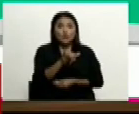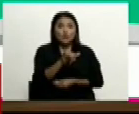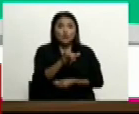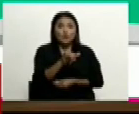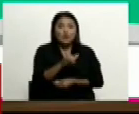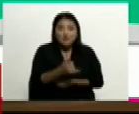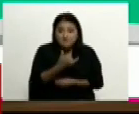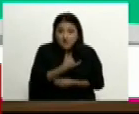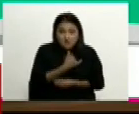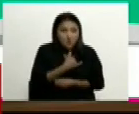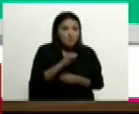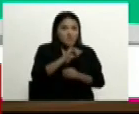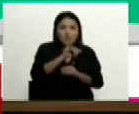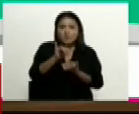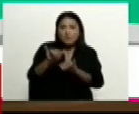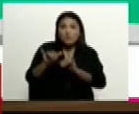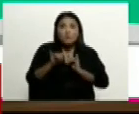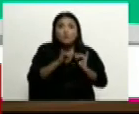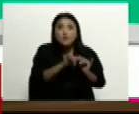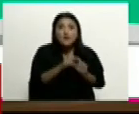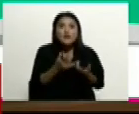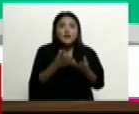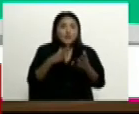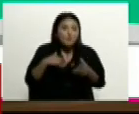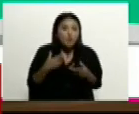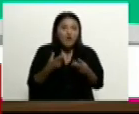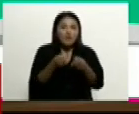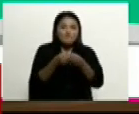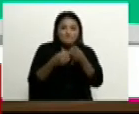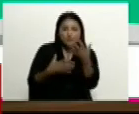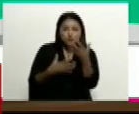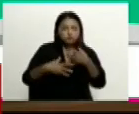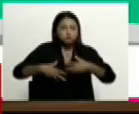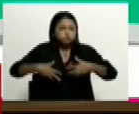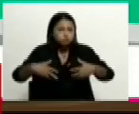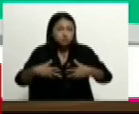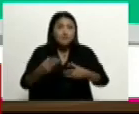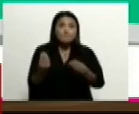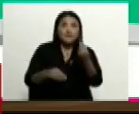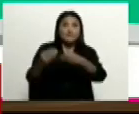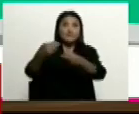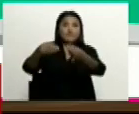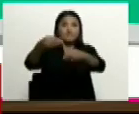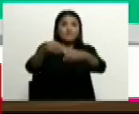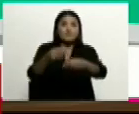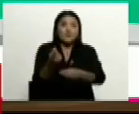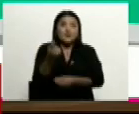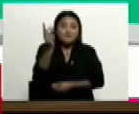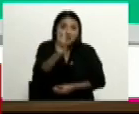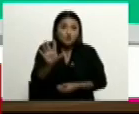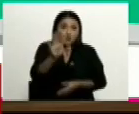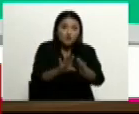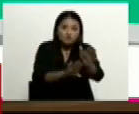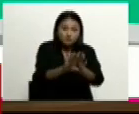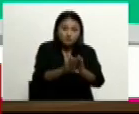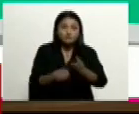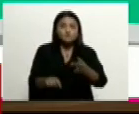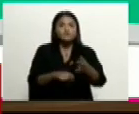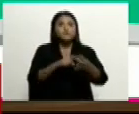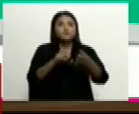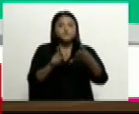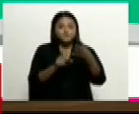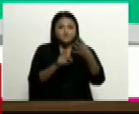autosustentable y en la producción de nuevas fuentes de riqueza para sustentar el desarrollo social de Venezuela. Y en tercer